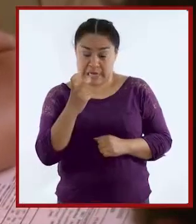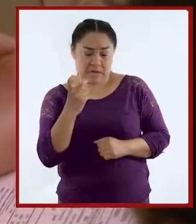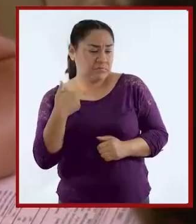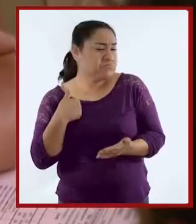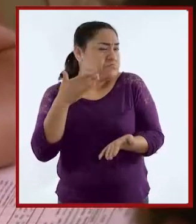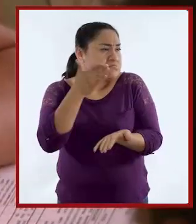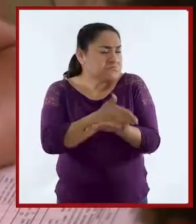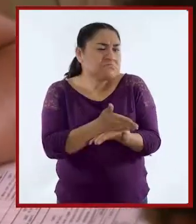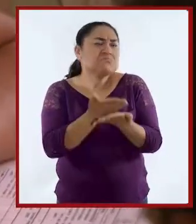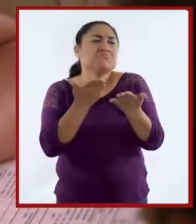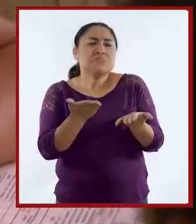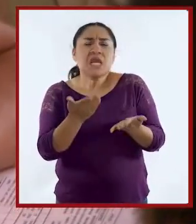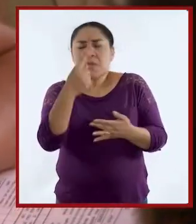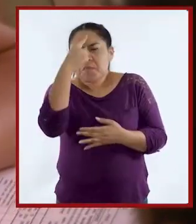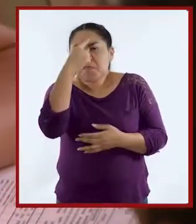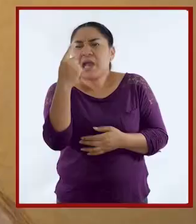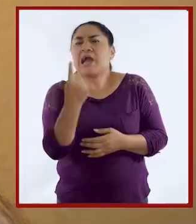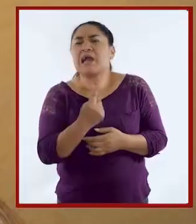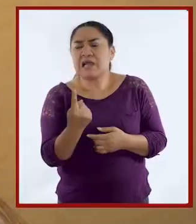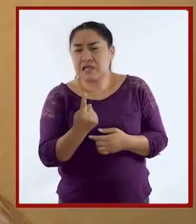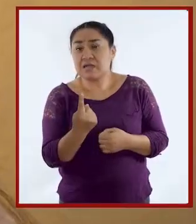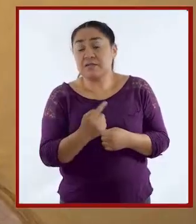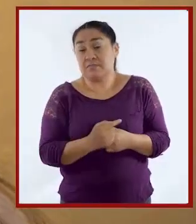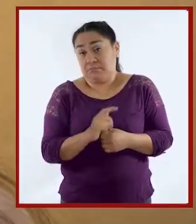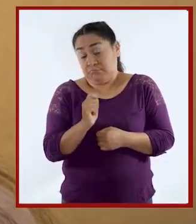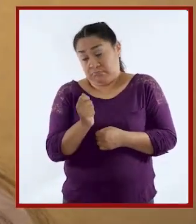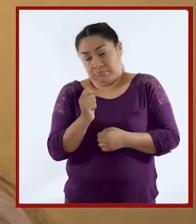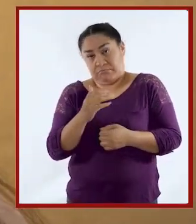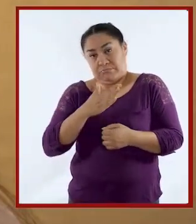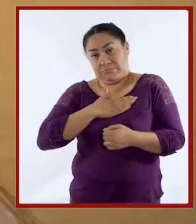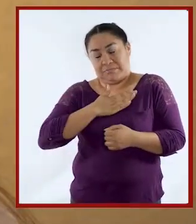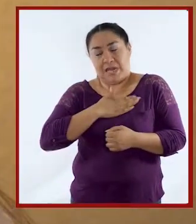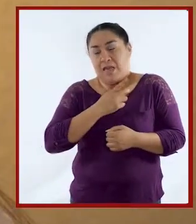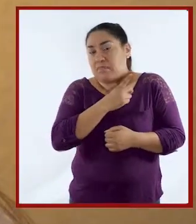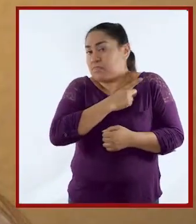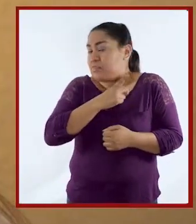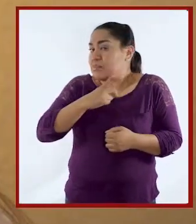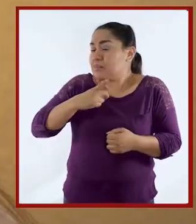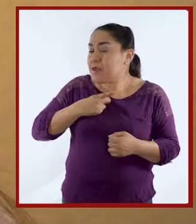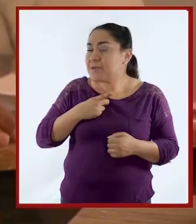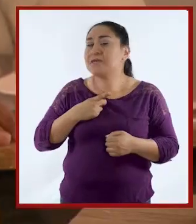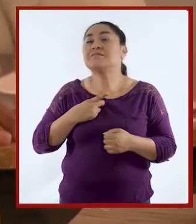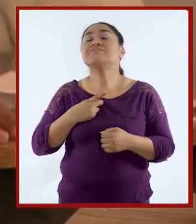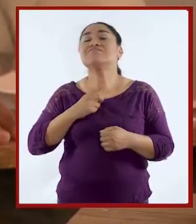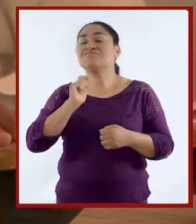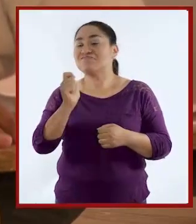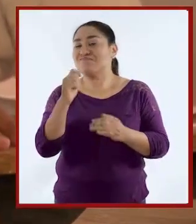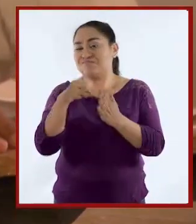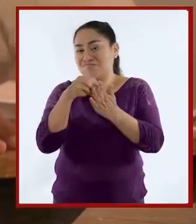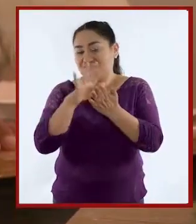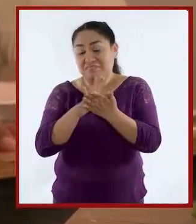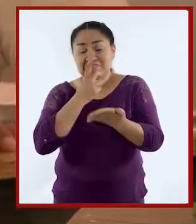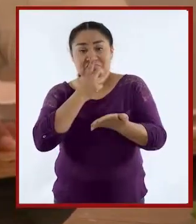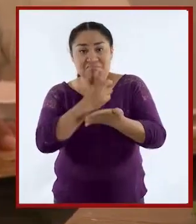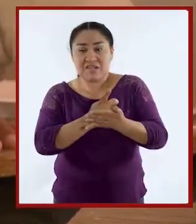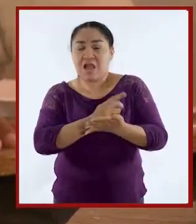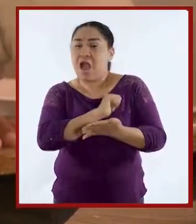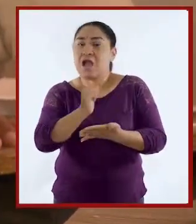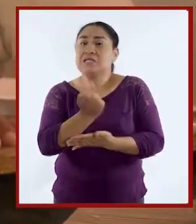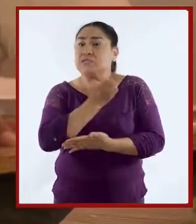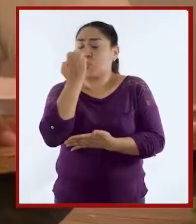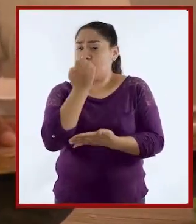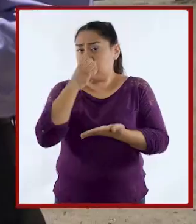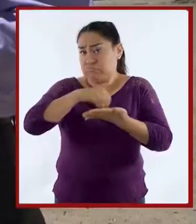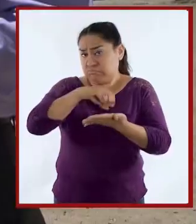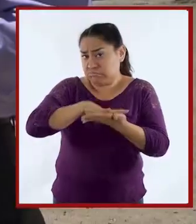Venimos entonces con la intención de que ese deber ser de la currícula escolar que